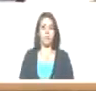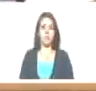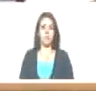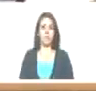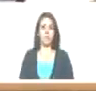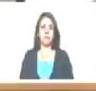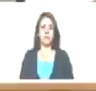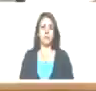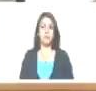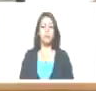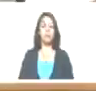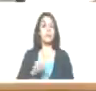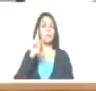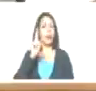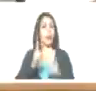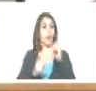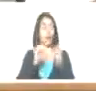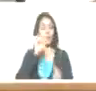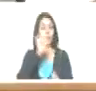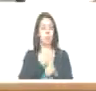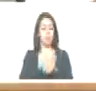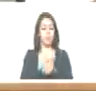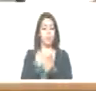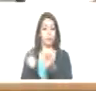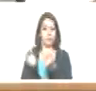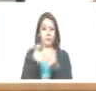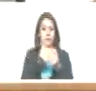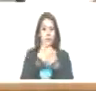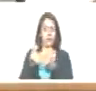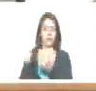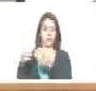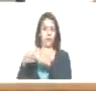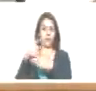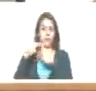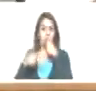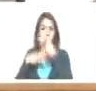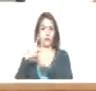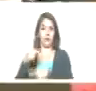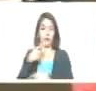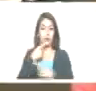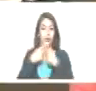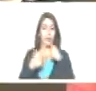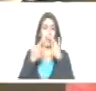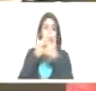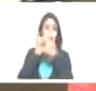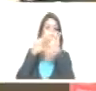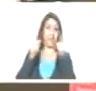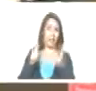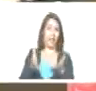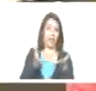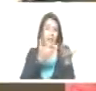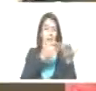Si hay algún privado que financie algunos partidos, no vayan a decir libertad para tal.